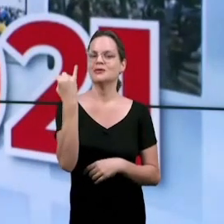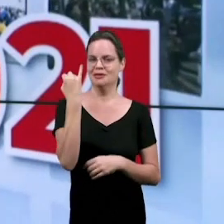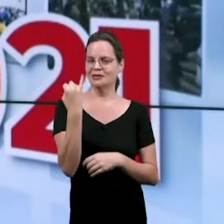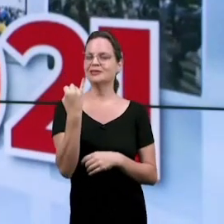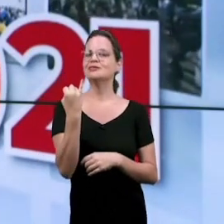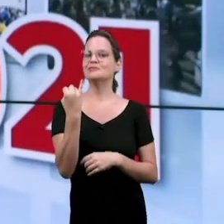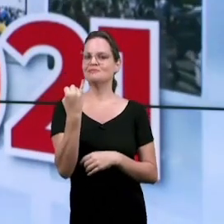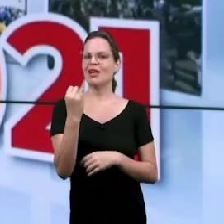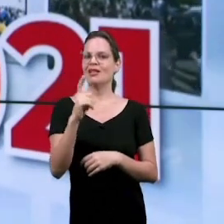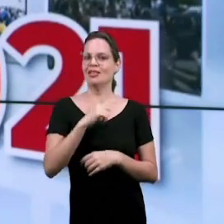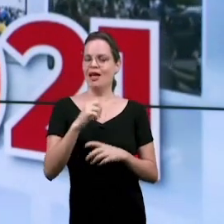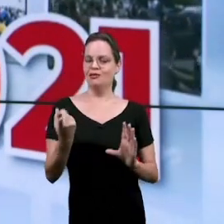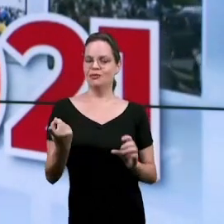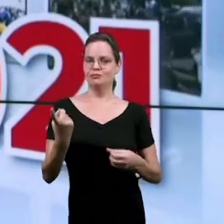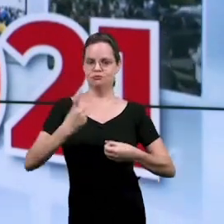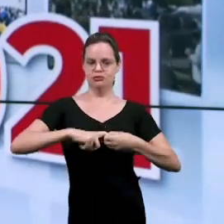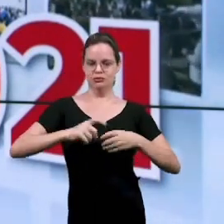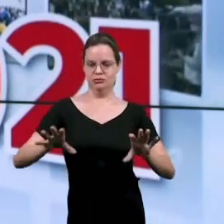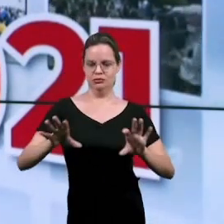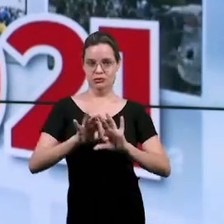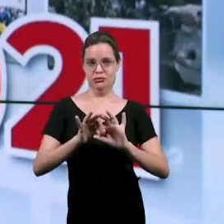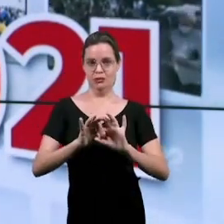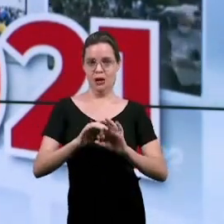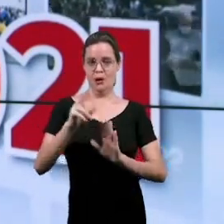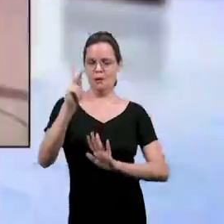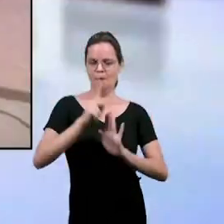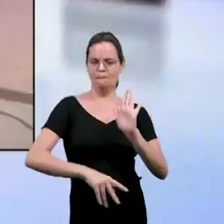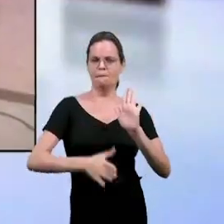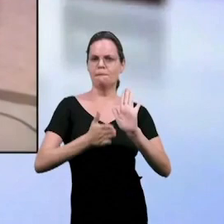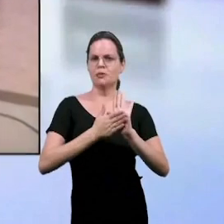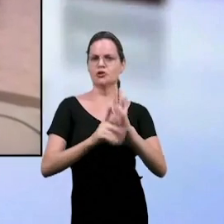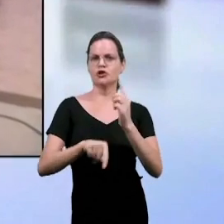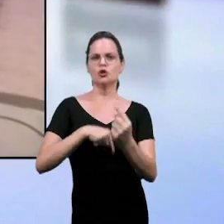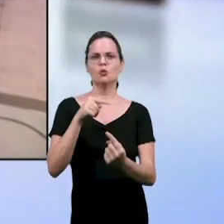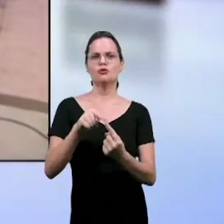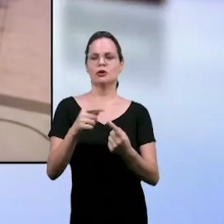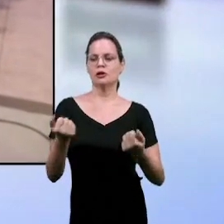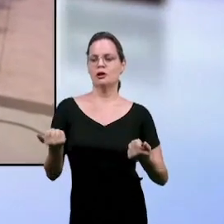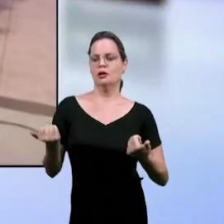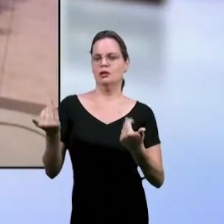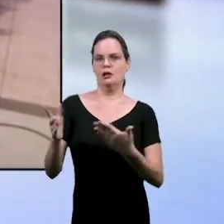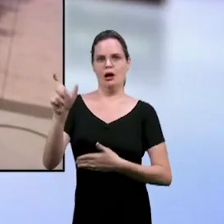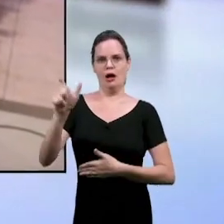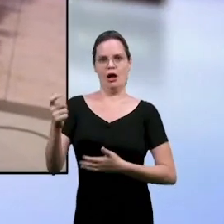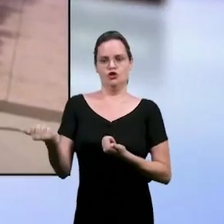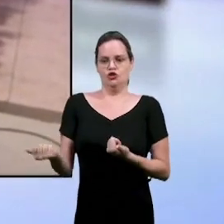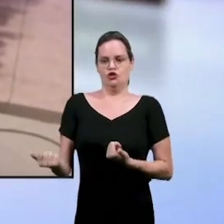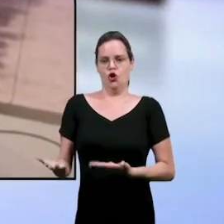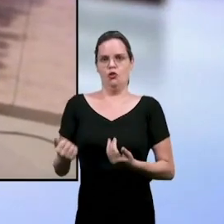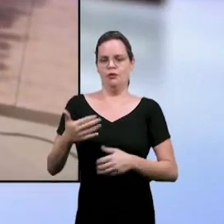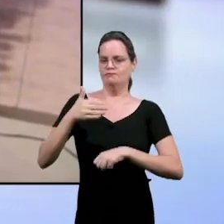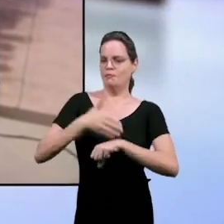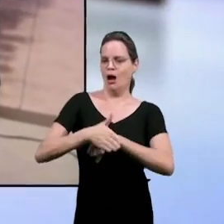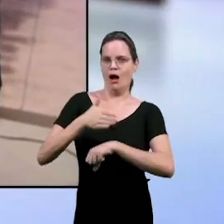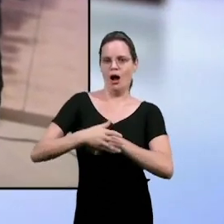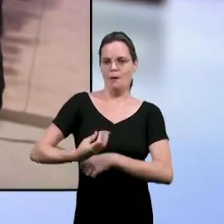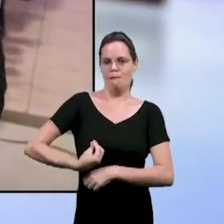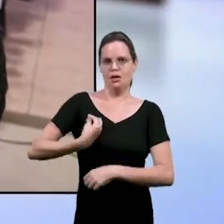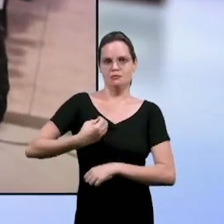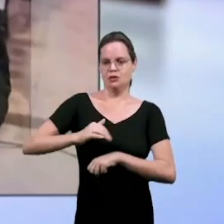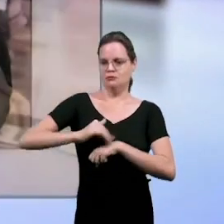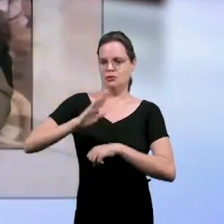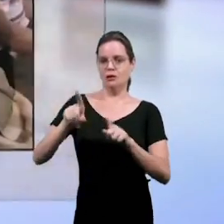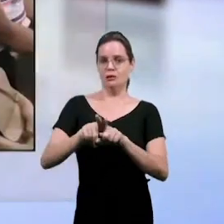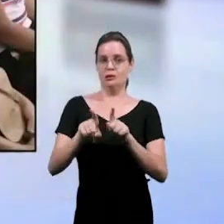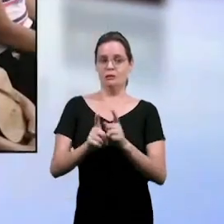trabajos importantísimos fueron comenzados e integrados entre sí. Este proyecto tiene como objetivo dar a los jóvenes